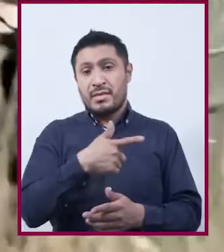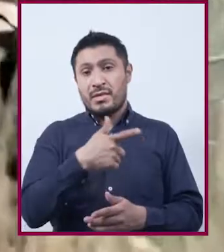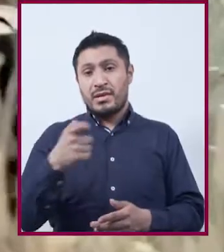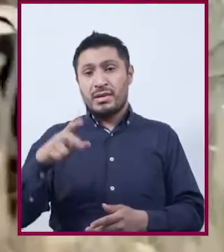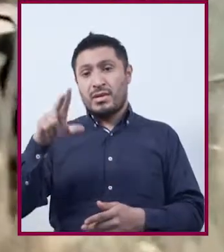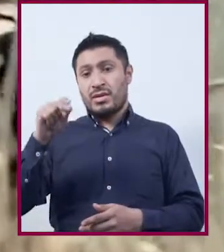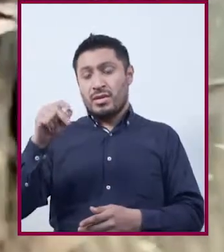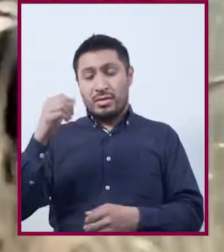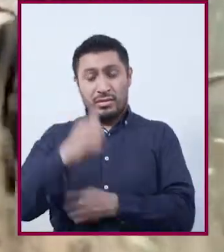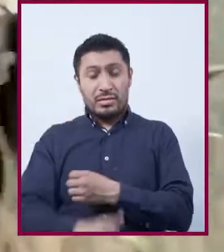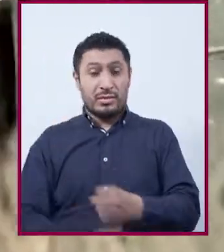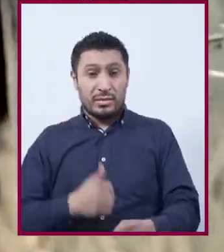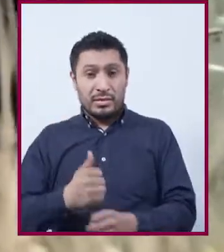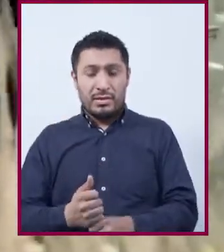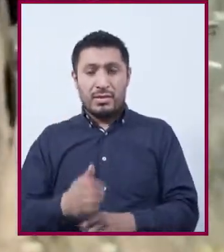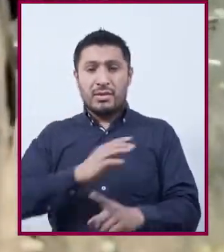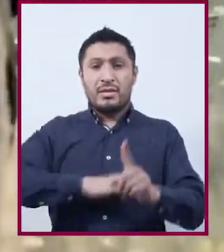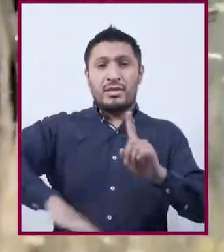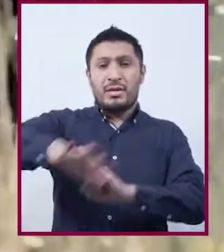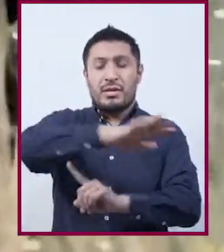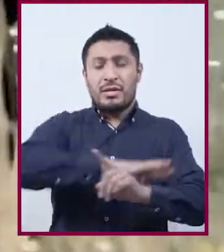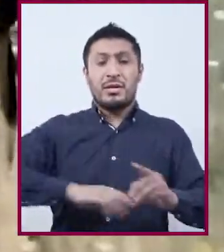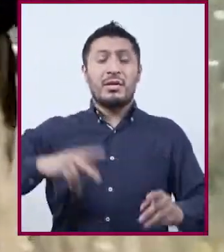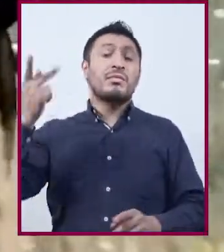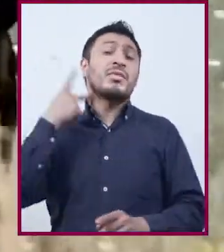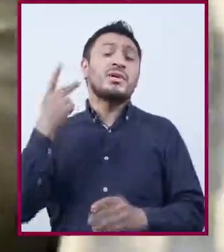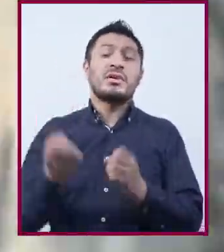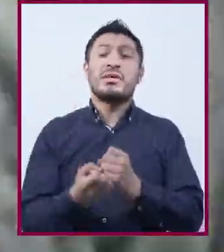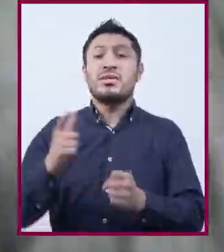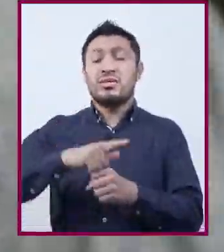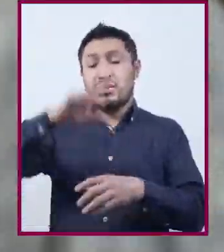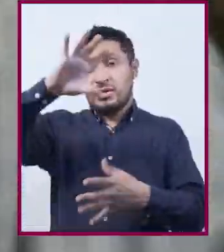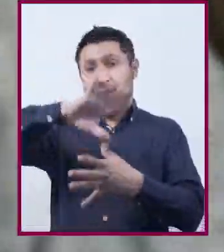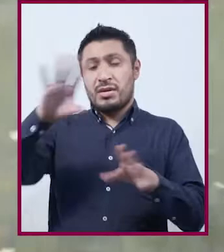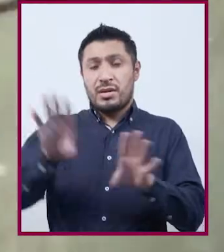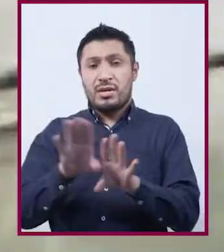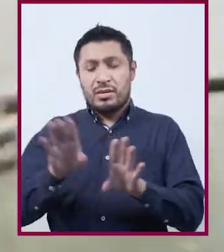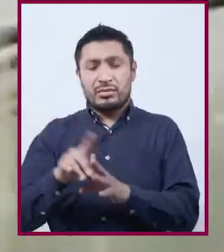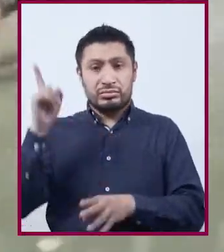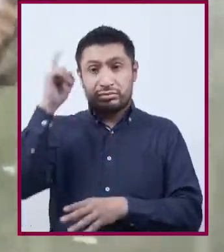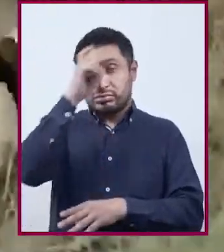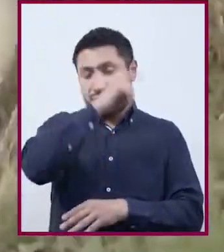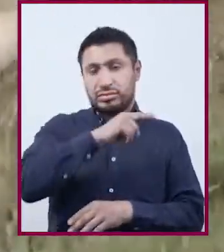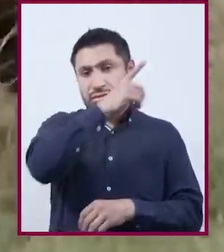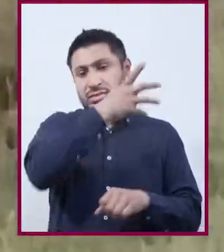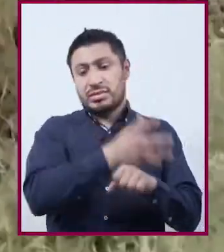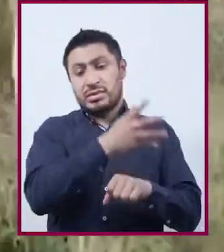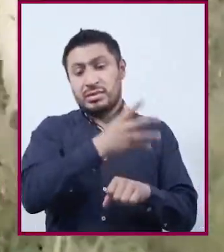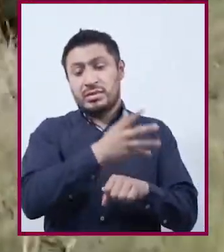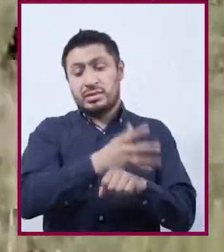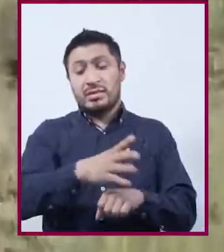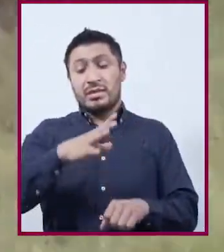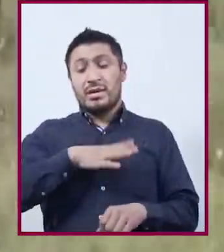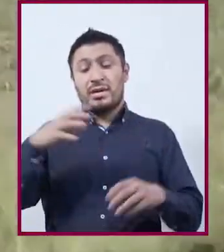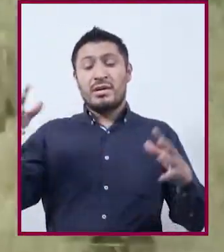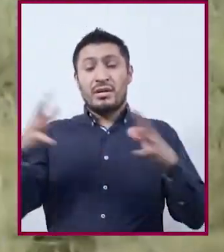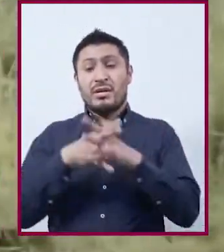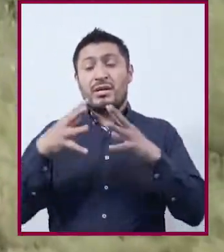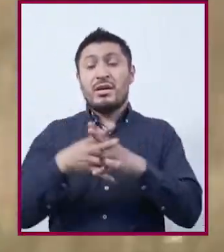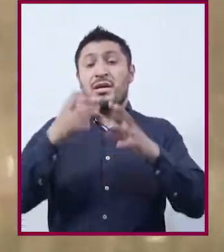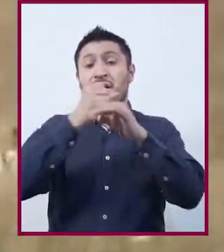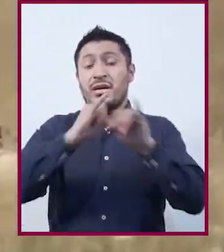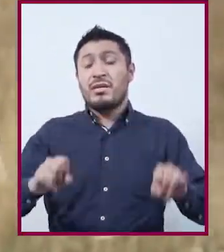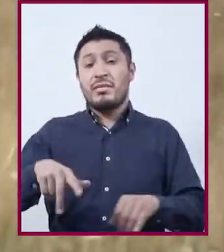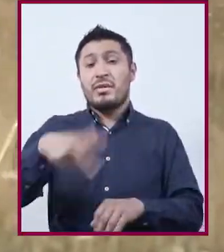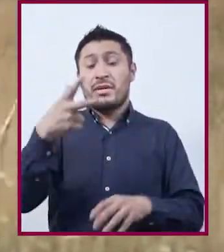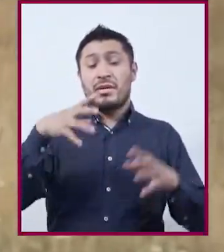Transcurría el año de 1780 y el ambiente político y social en América era convulso. En Estados Unidos se libraba